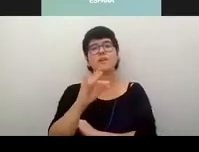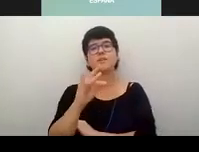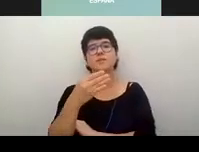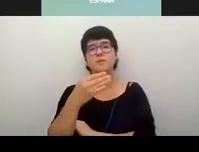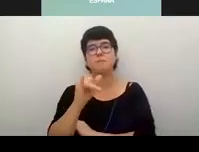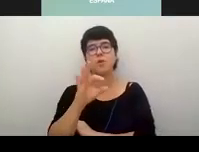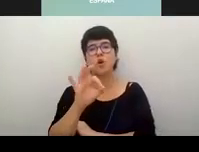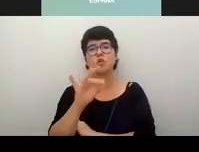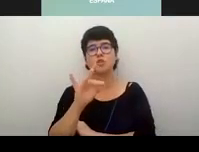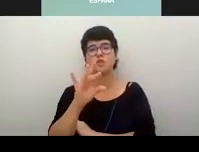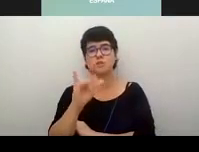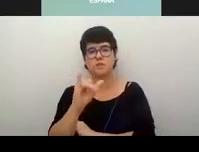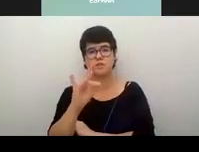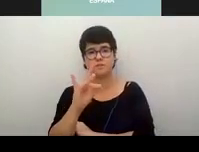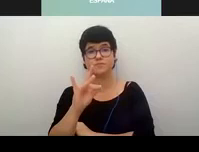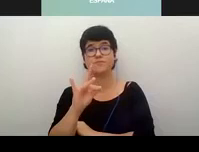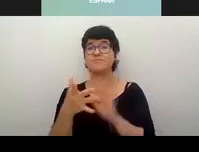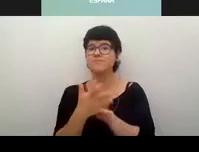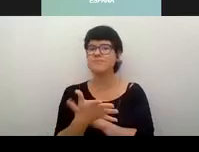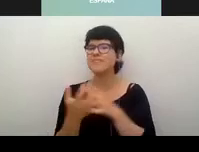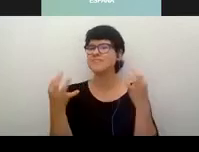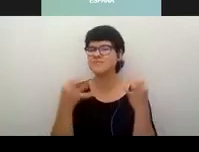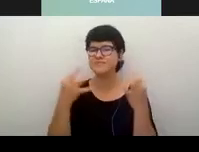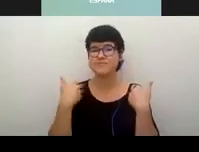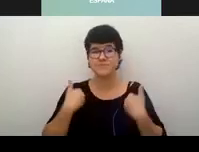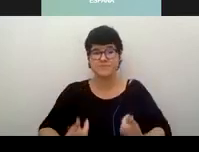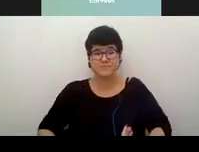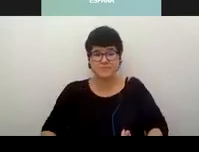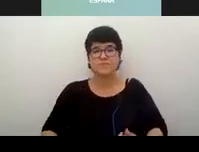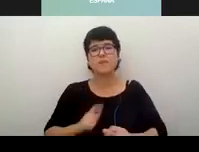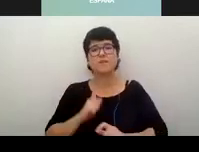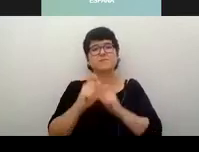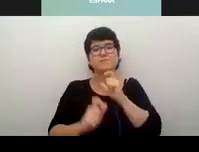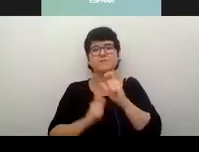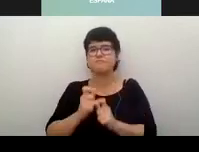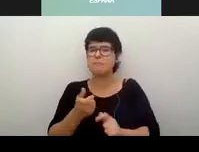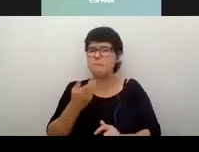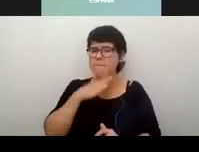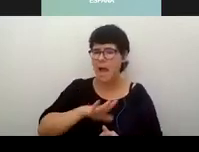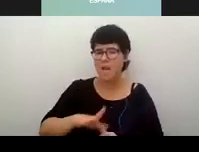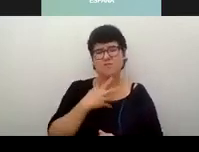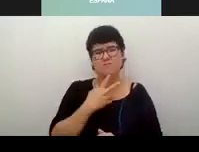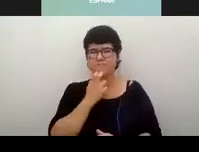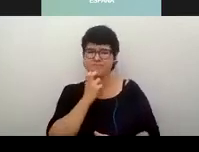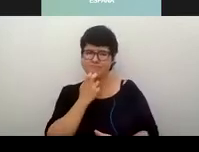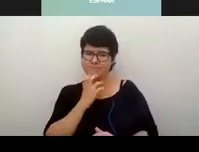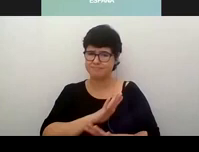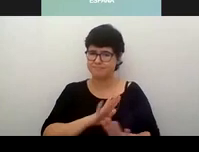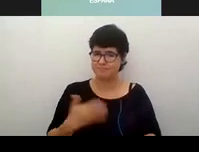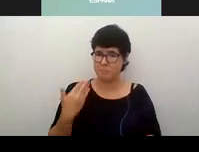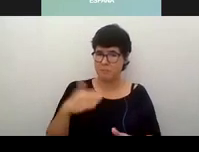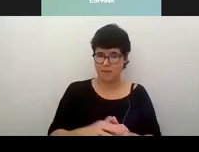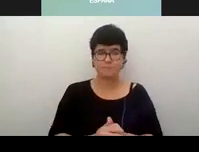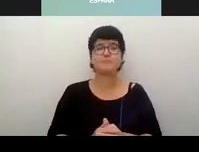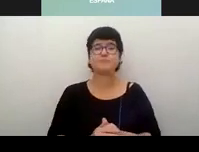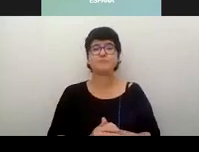deja entrever o alude a una microbiota alterada o deteriorada, que puede deberse,